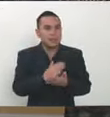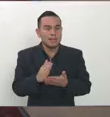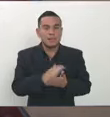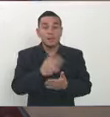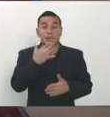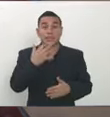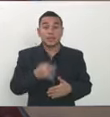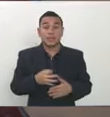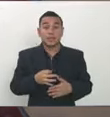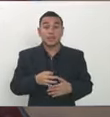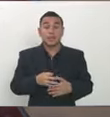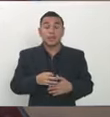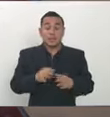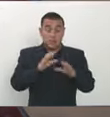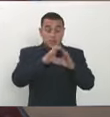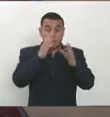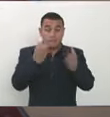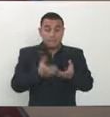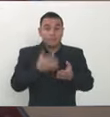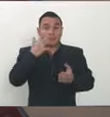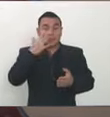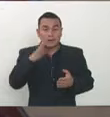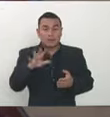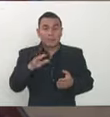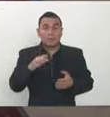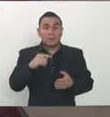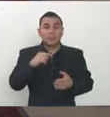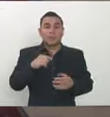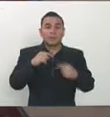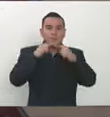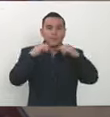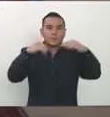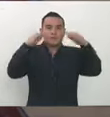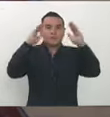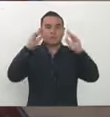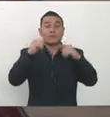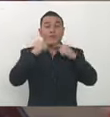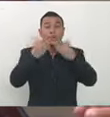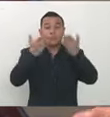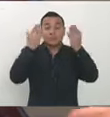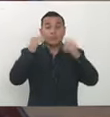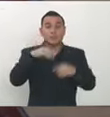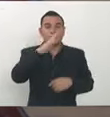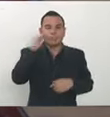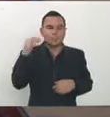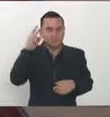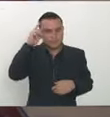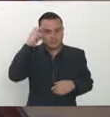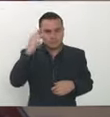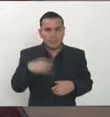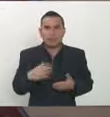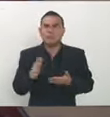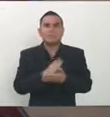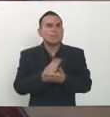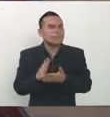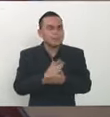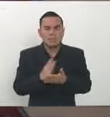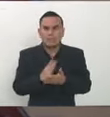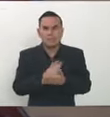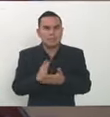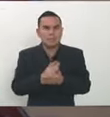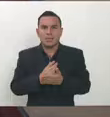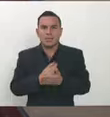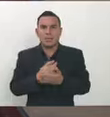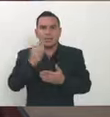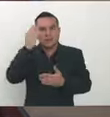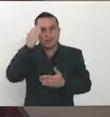Las potencias del mundo no saben qué hacer. Nosotros no somos, evidentemente, una potencia, ni siquiera estamos cerca de serlo. Y